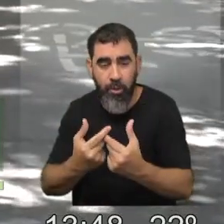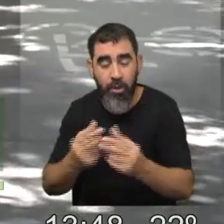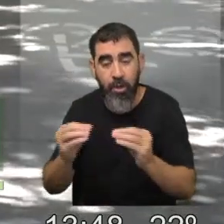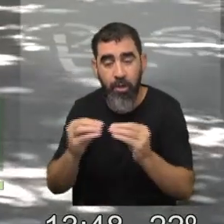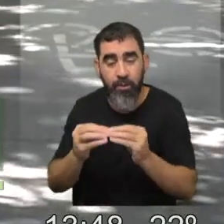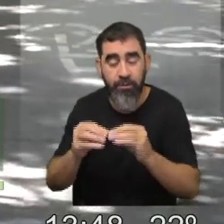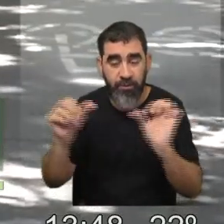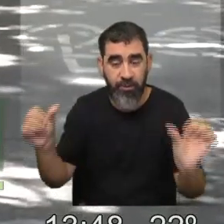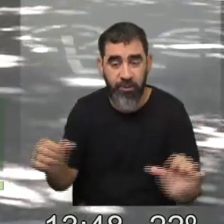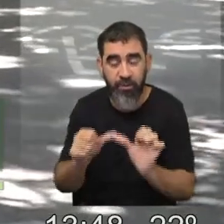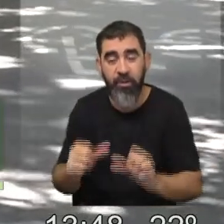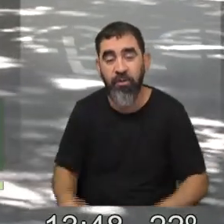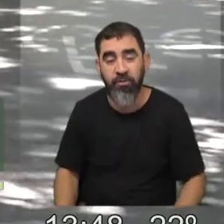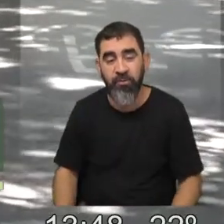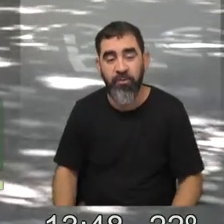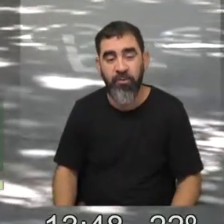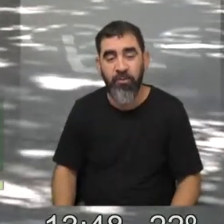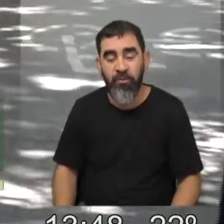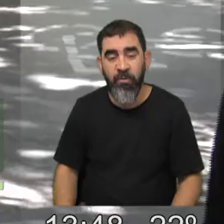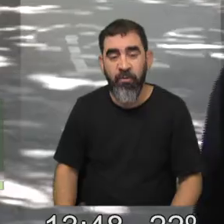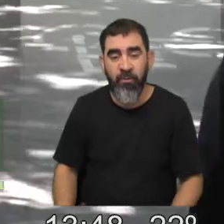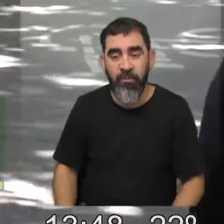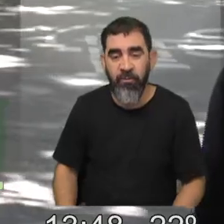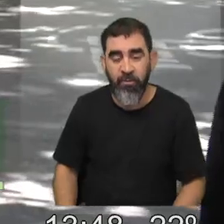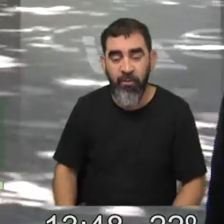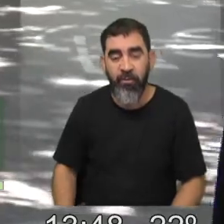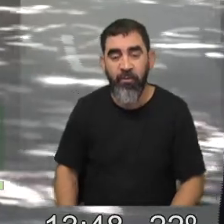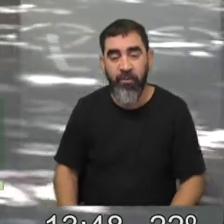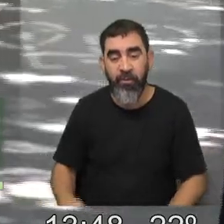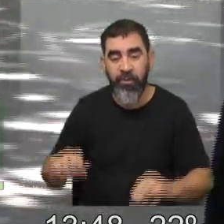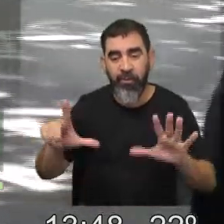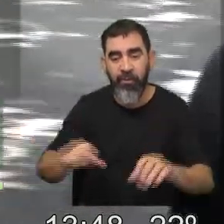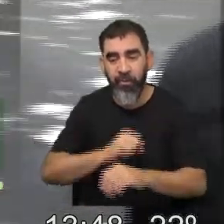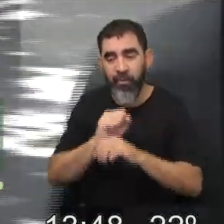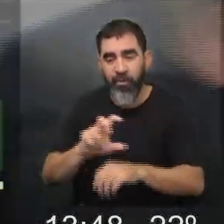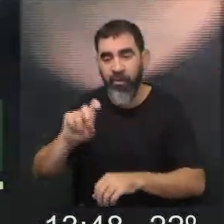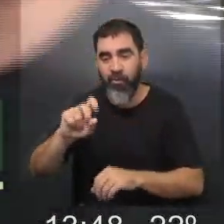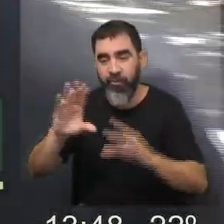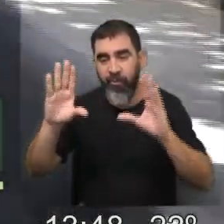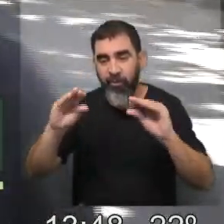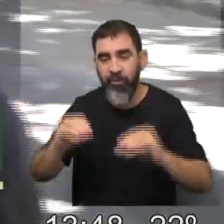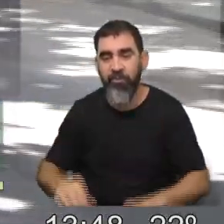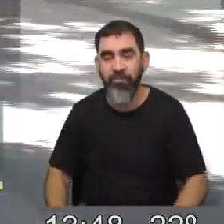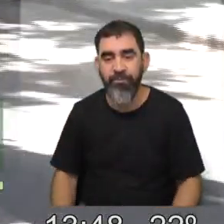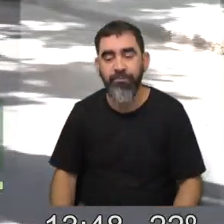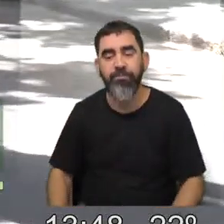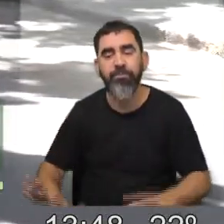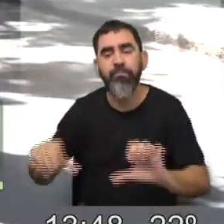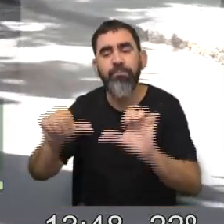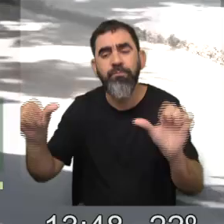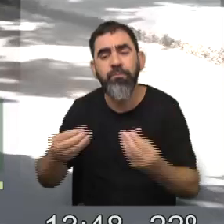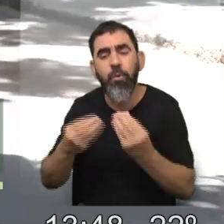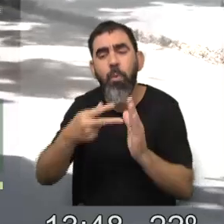compañeros la movida para conocer un poco de las características que tendrá de 19 a 0 horas. Juan, ¿en qué va a consistir la actividad? ¿Cómo se